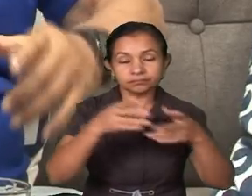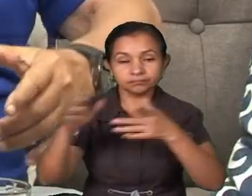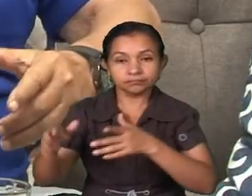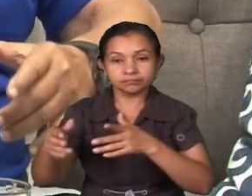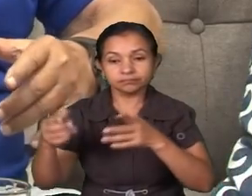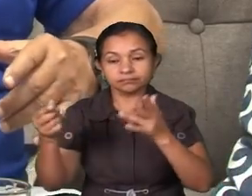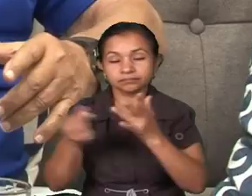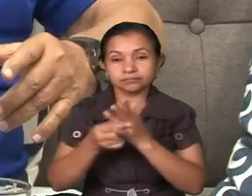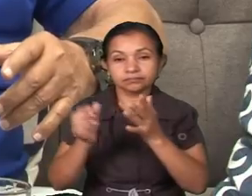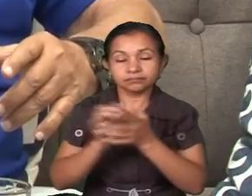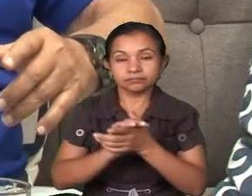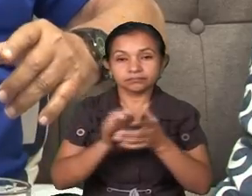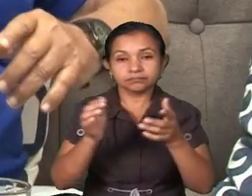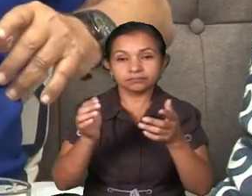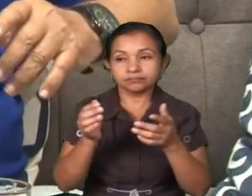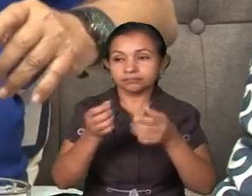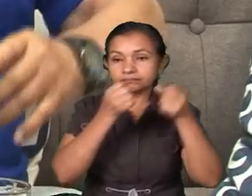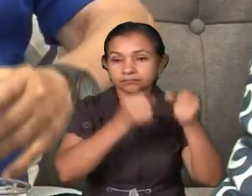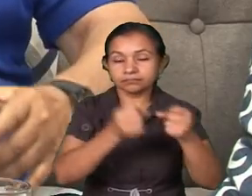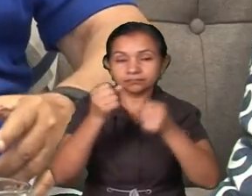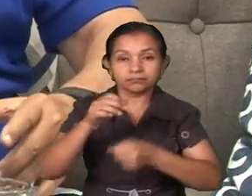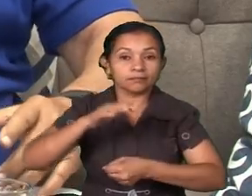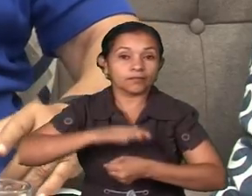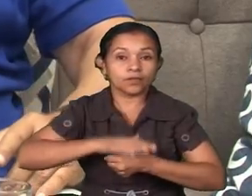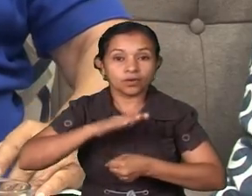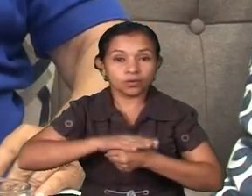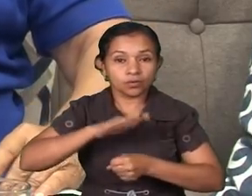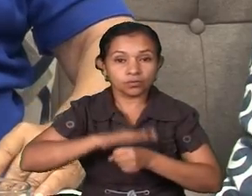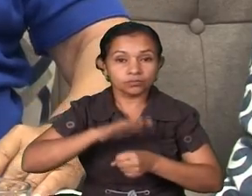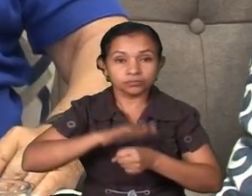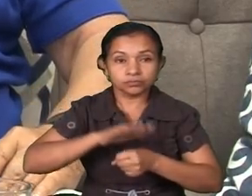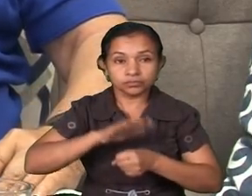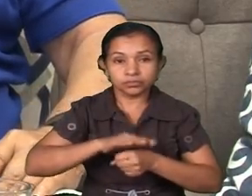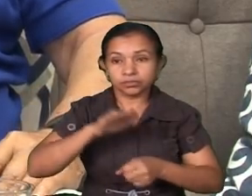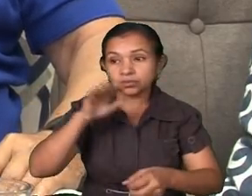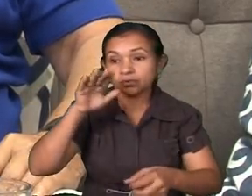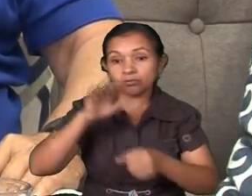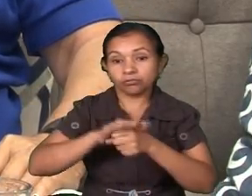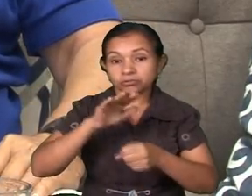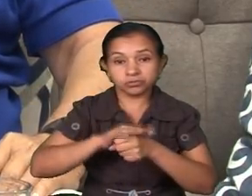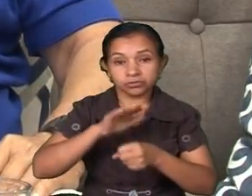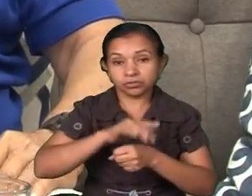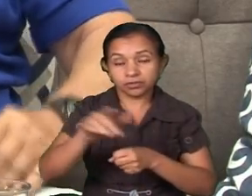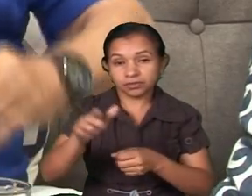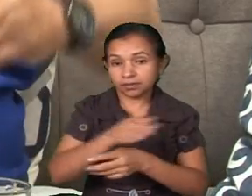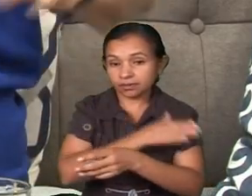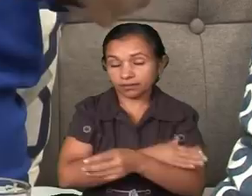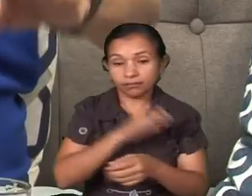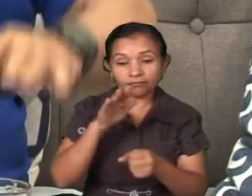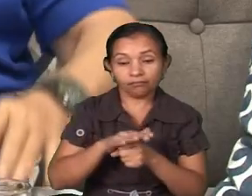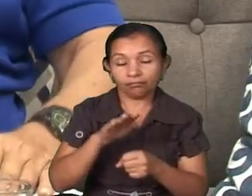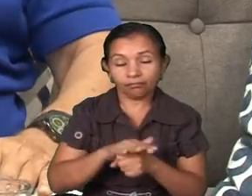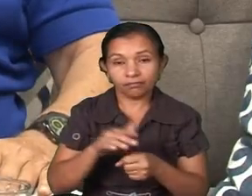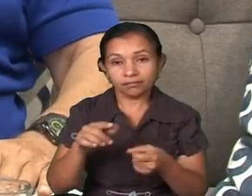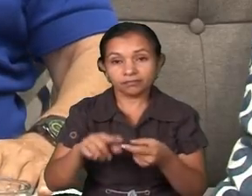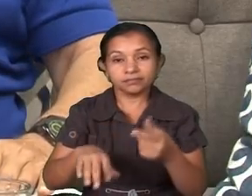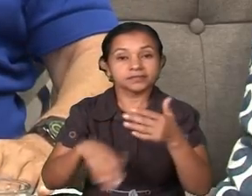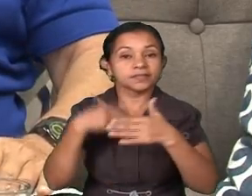entre gays, por no decir cochones, y todas esas barbaridades, porque en mi tiempo se le decía cochones, después se le dijo